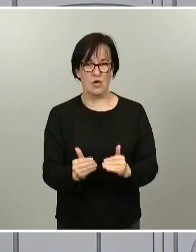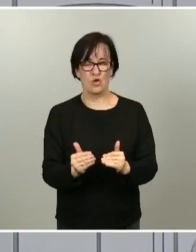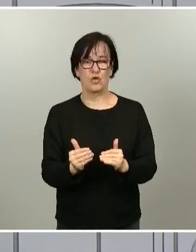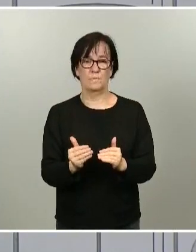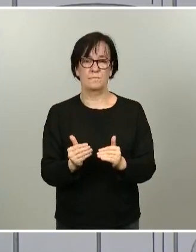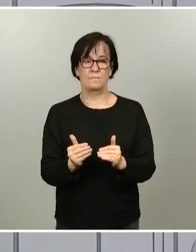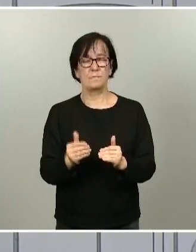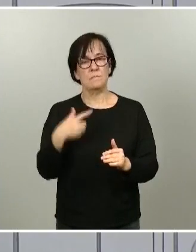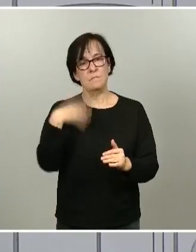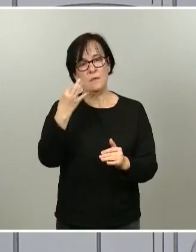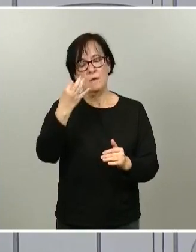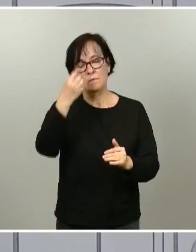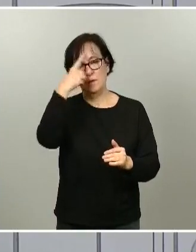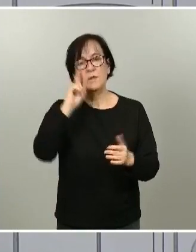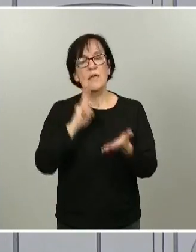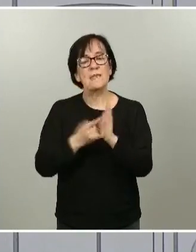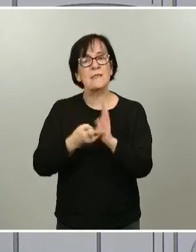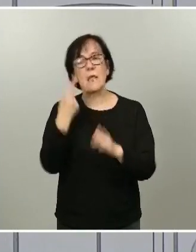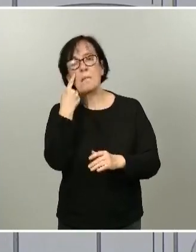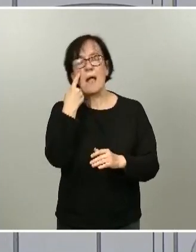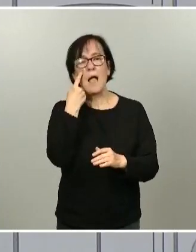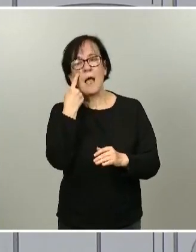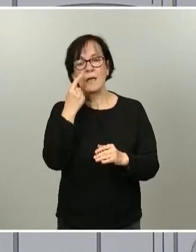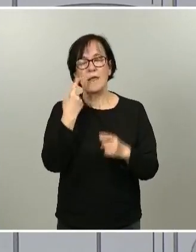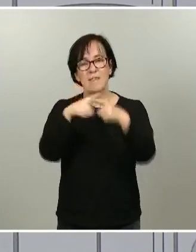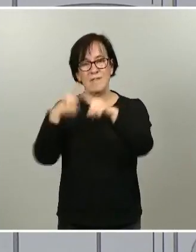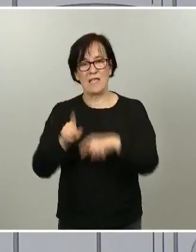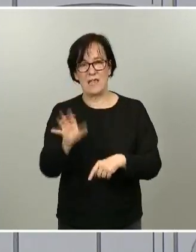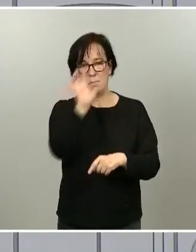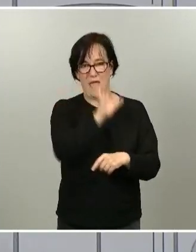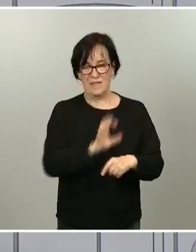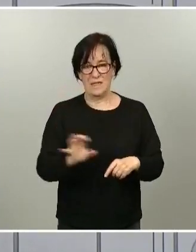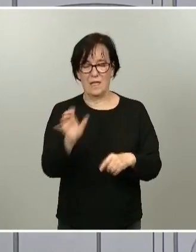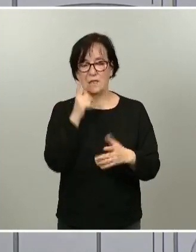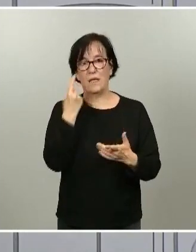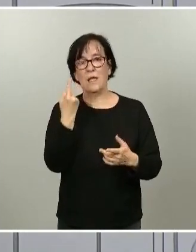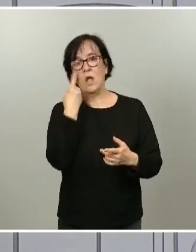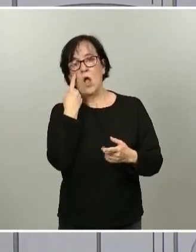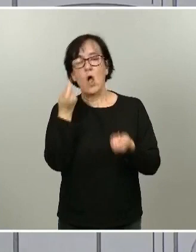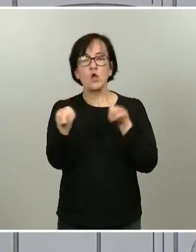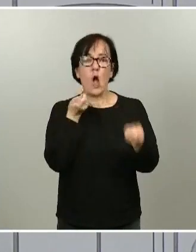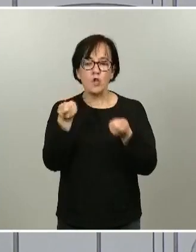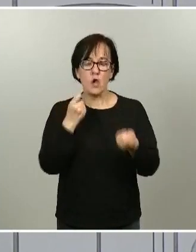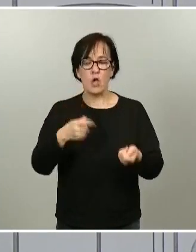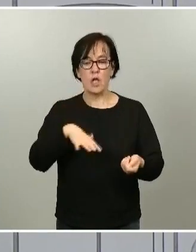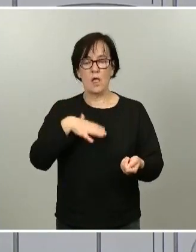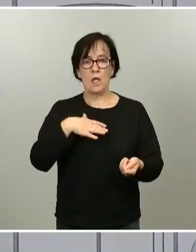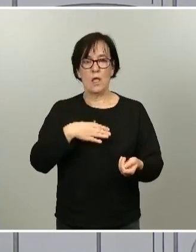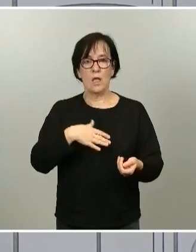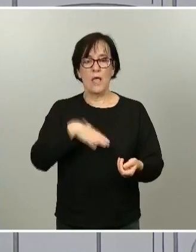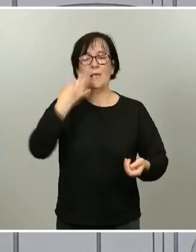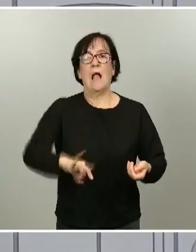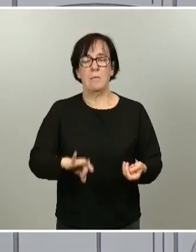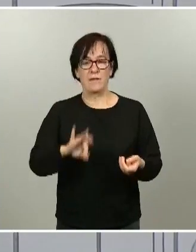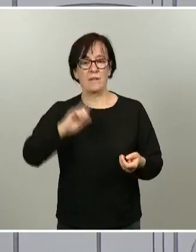tenemos que conocer los sistemas de vigilancia de los diferentes países. La vigilancia y la capacidad de detección depende de las